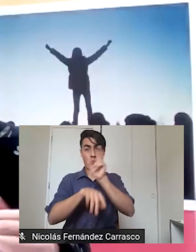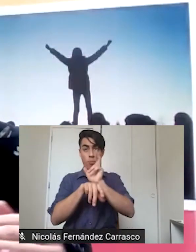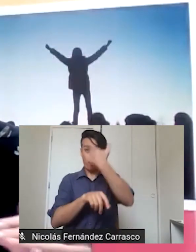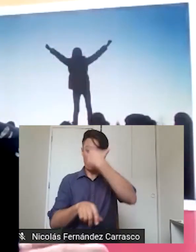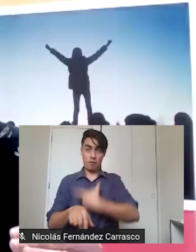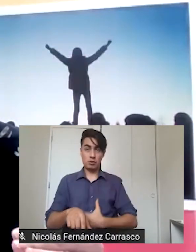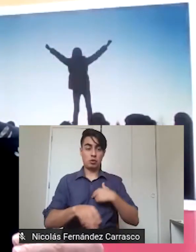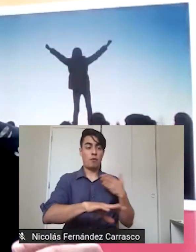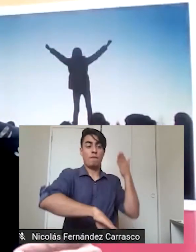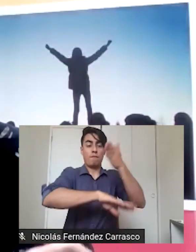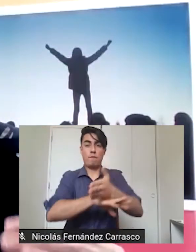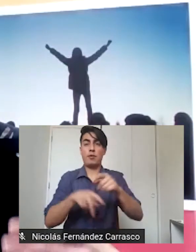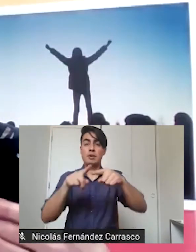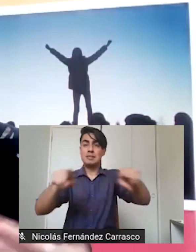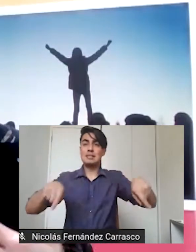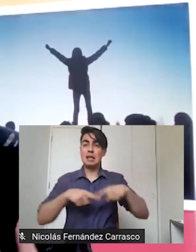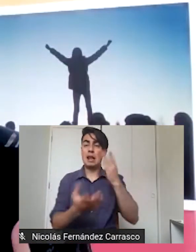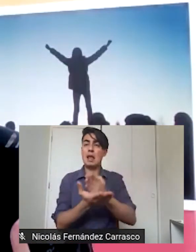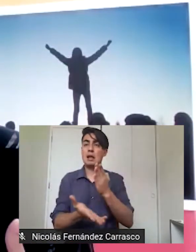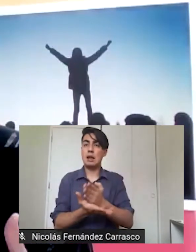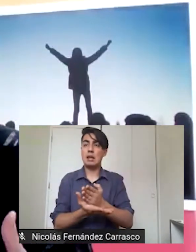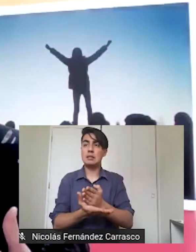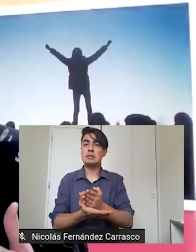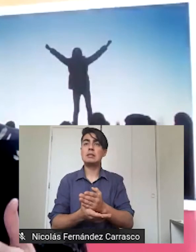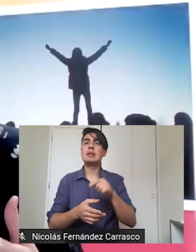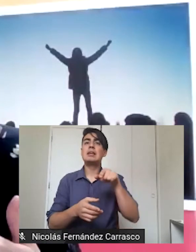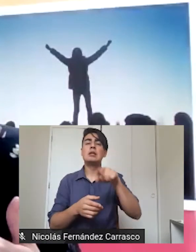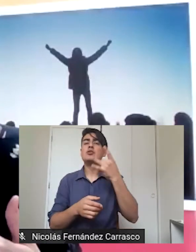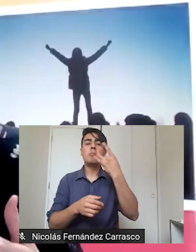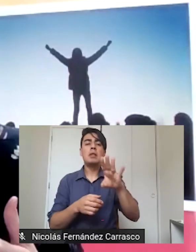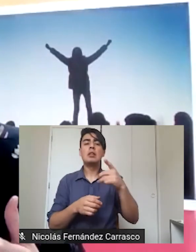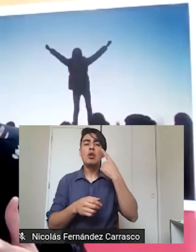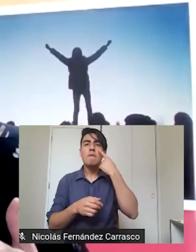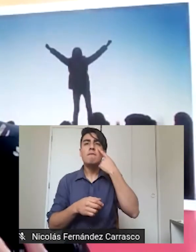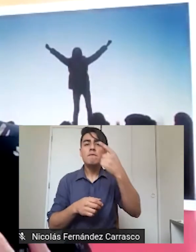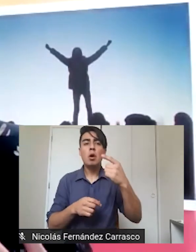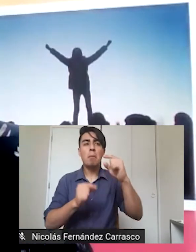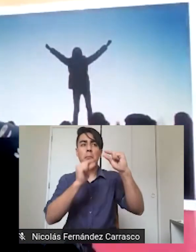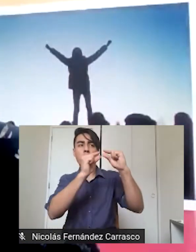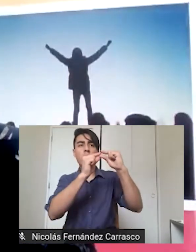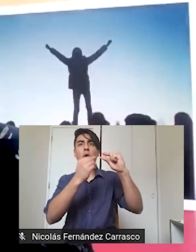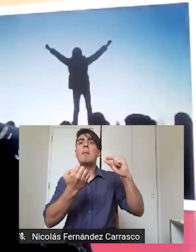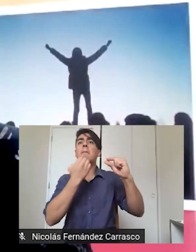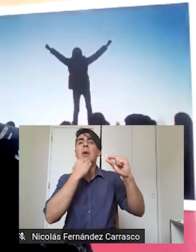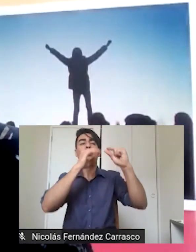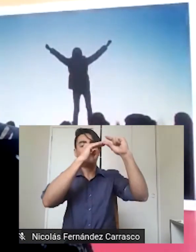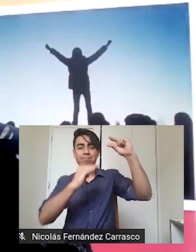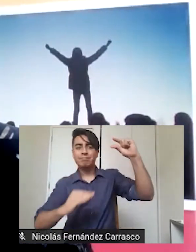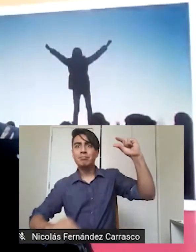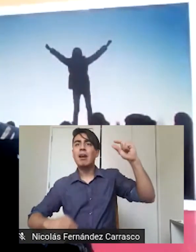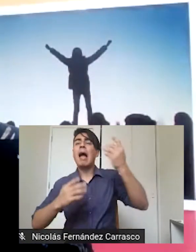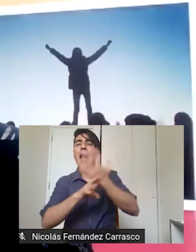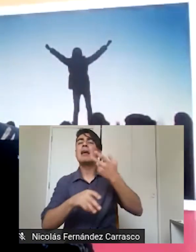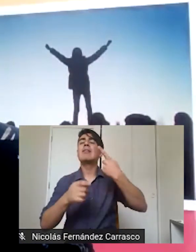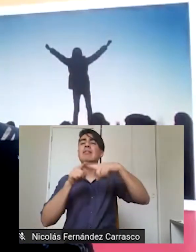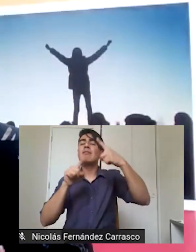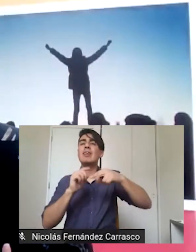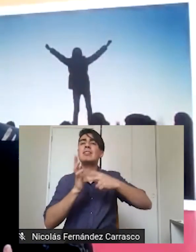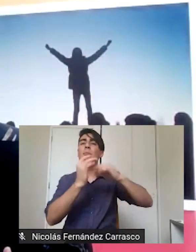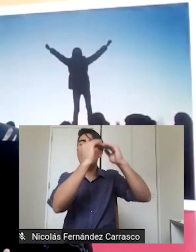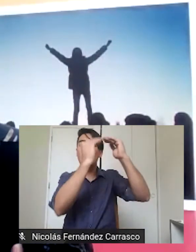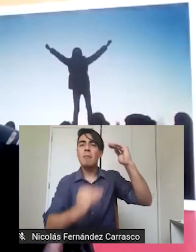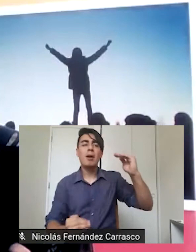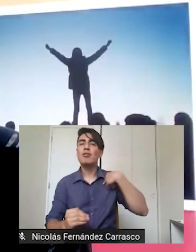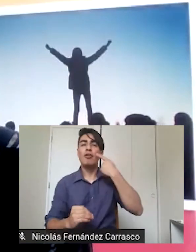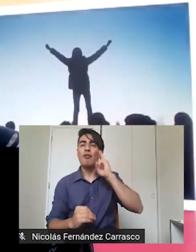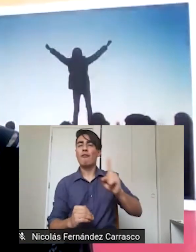clases. Y cómo esto puede ser la punta del iceberg y simplemente mostrándoles esto